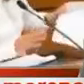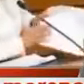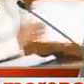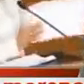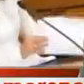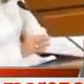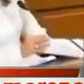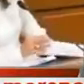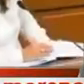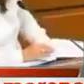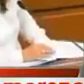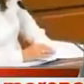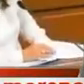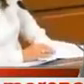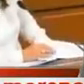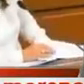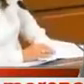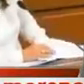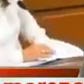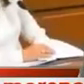No hay un dato